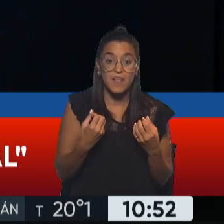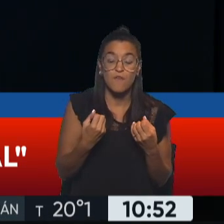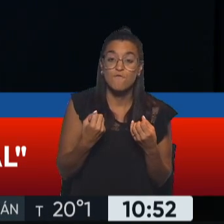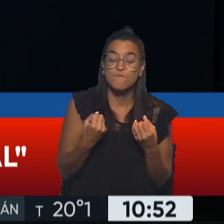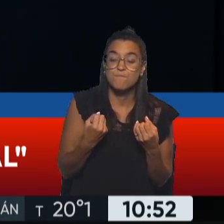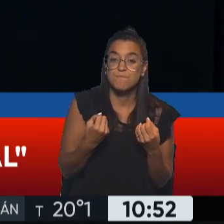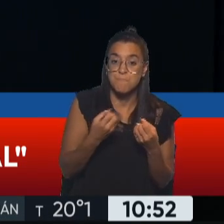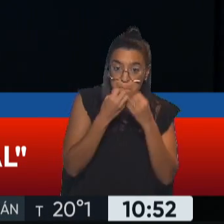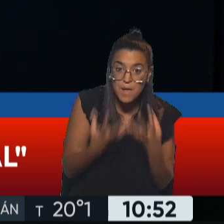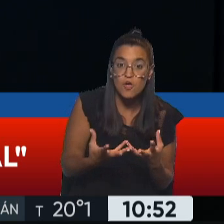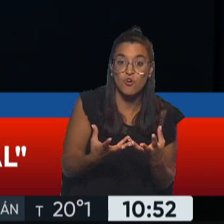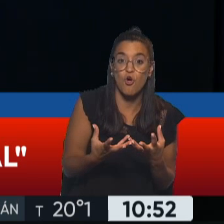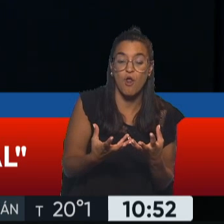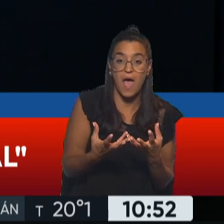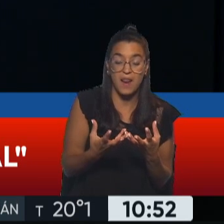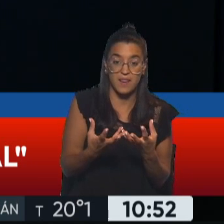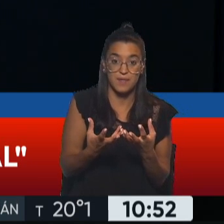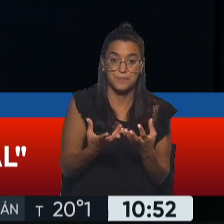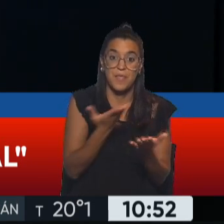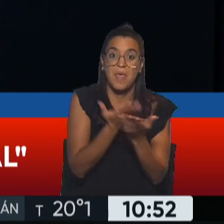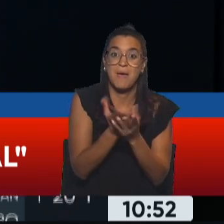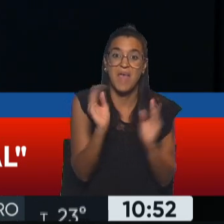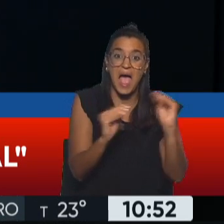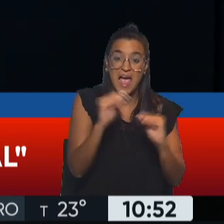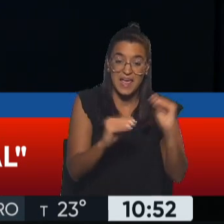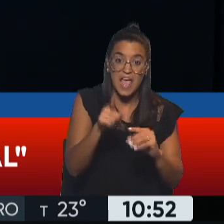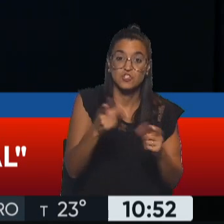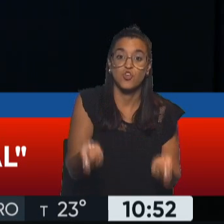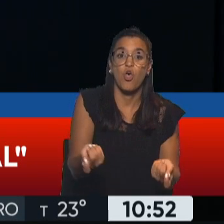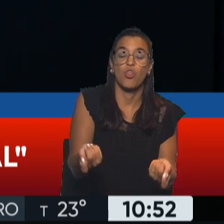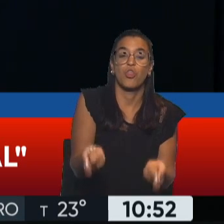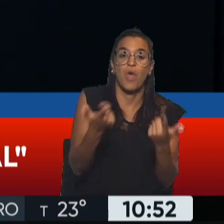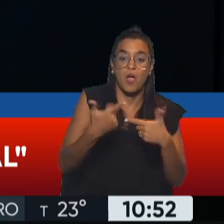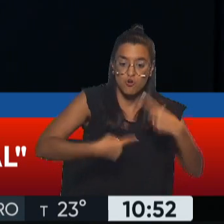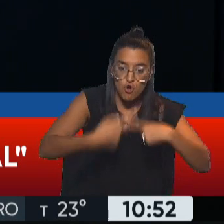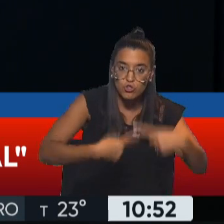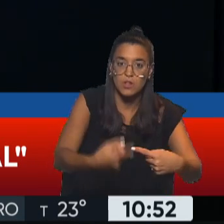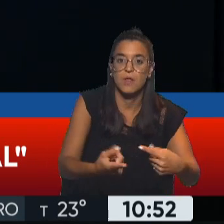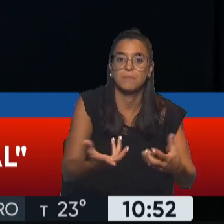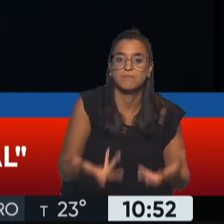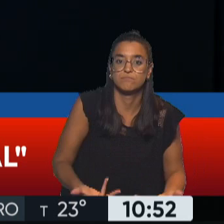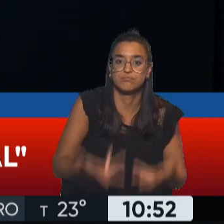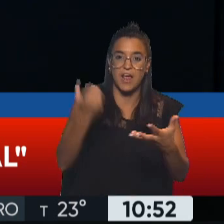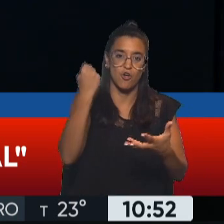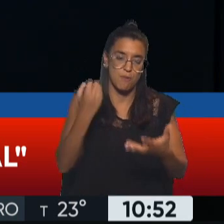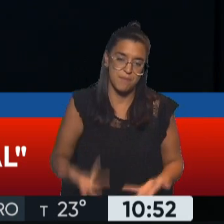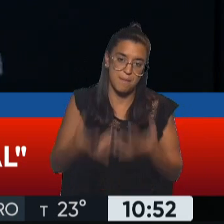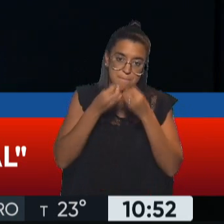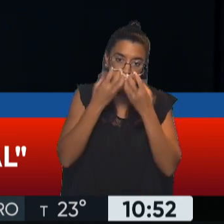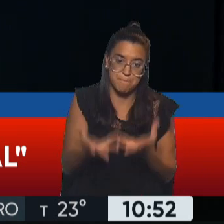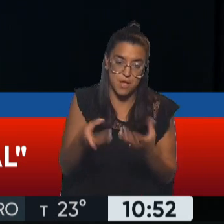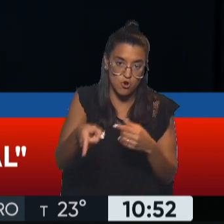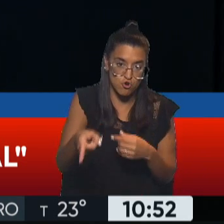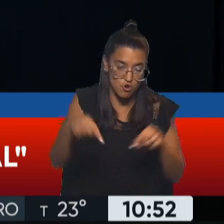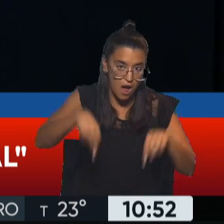fortalecer la demanda agregada y eso contribuya a darle continuidad a la recuperación económica que la Argentina